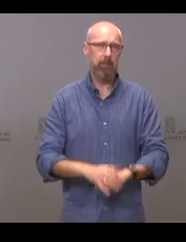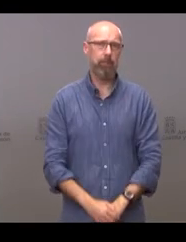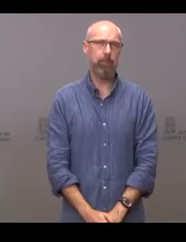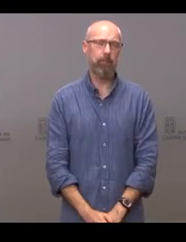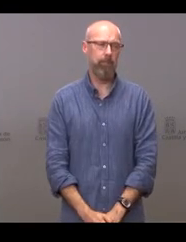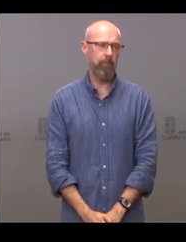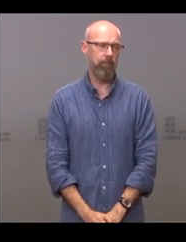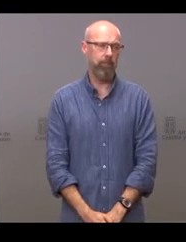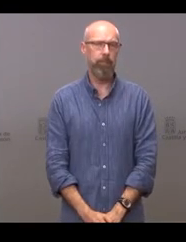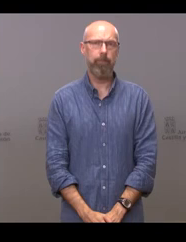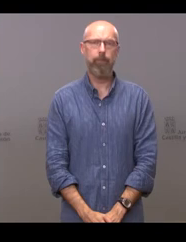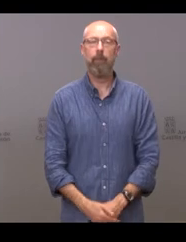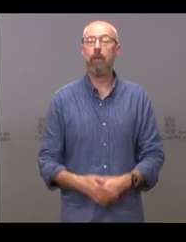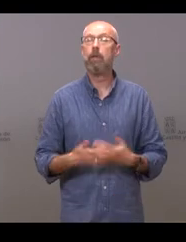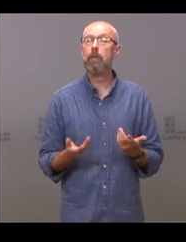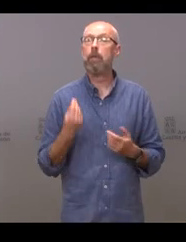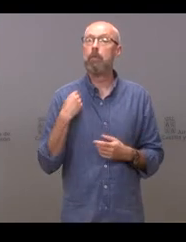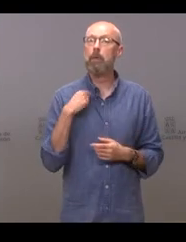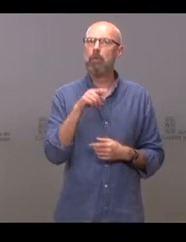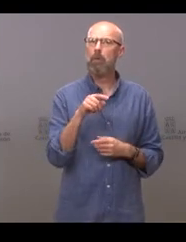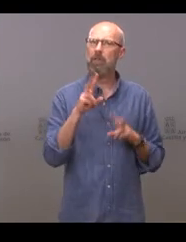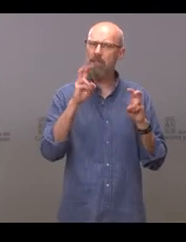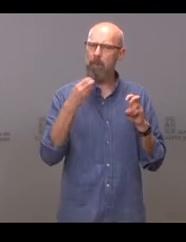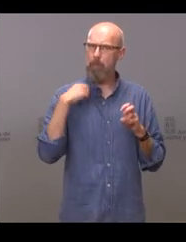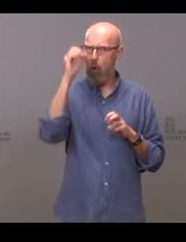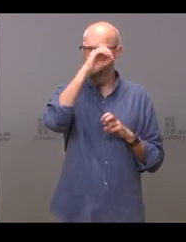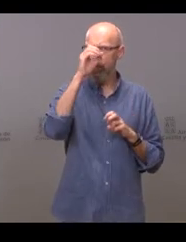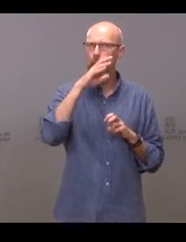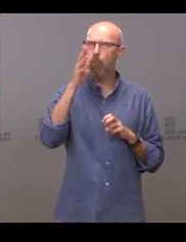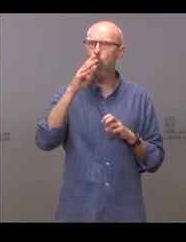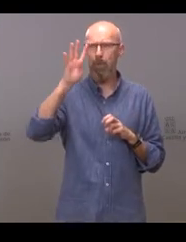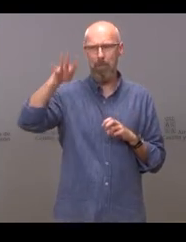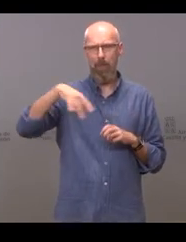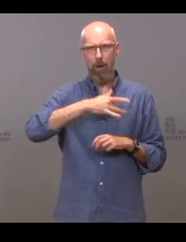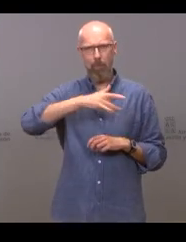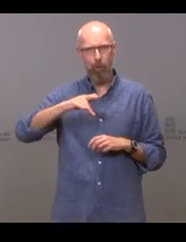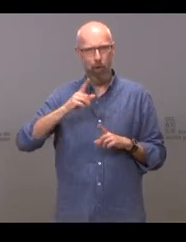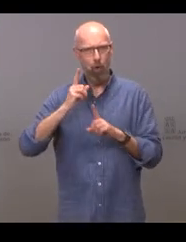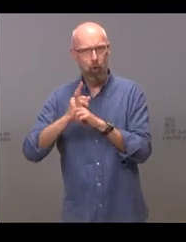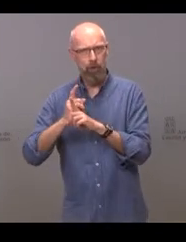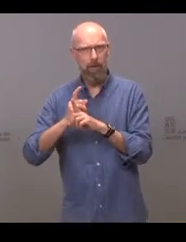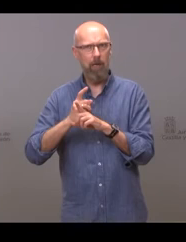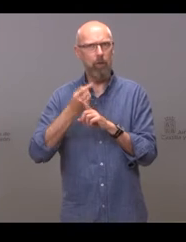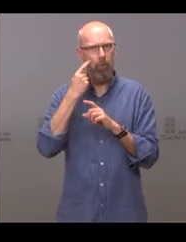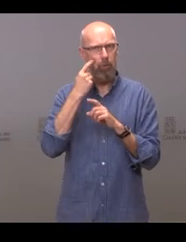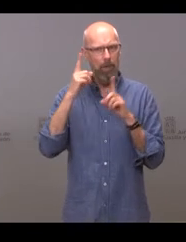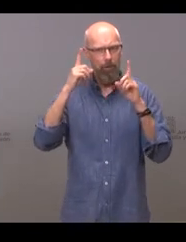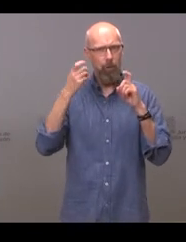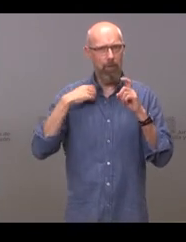ante esa postura en contra de los indultos no sé si le vamos a ver en la manifestación del 13 dejó en el madrid gracias